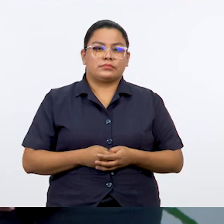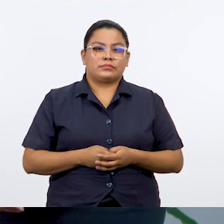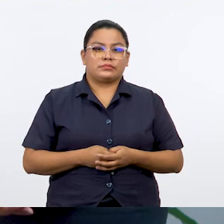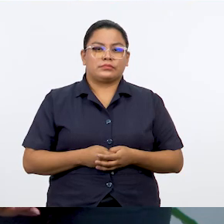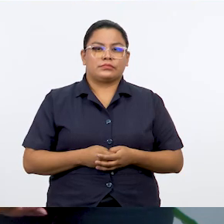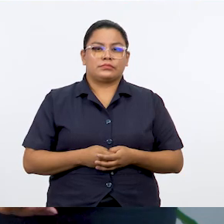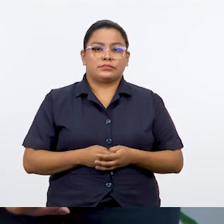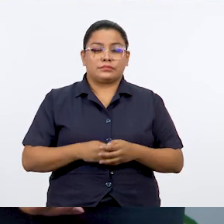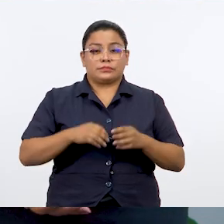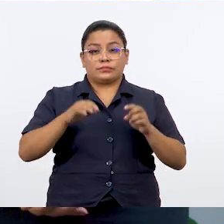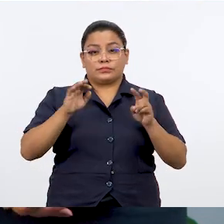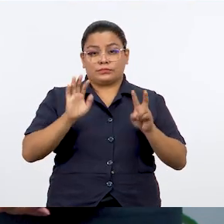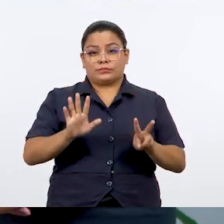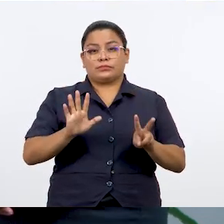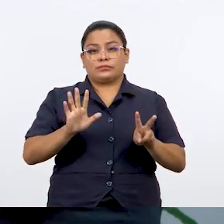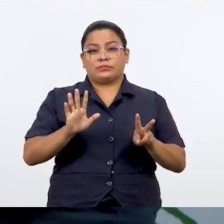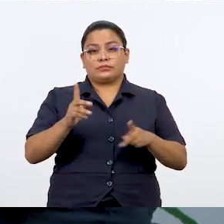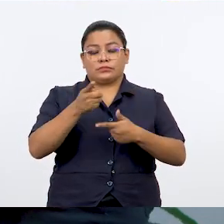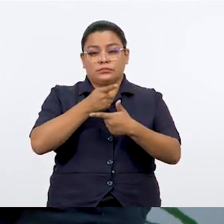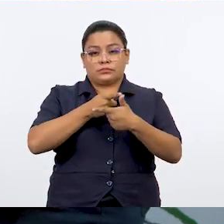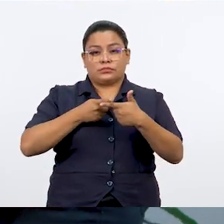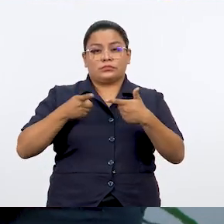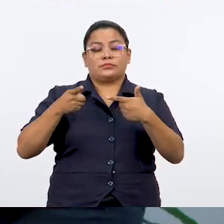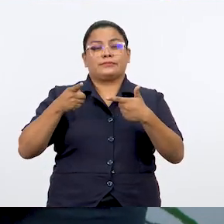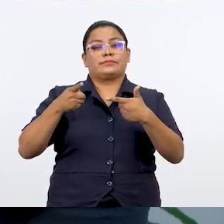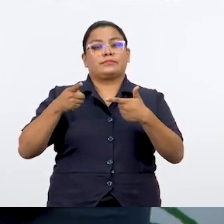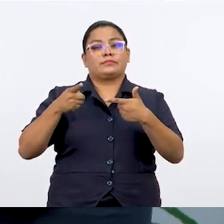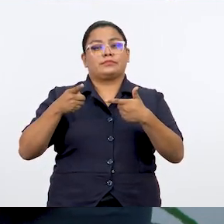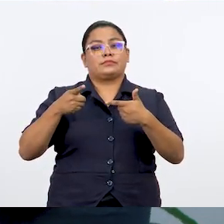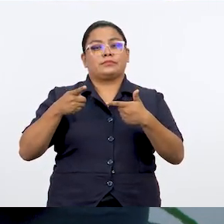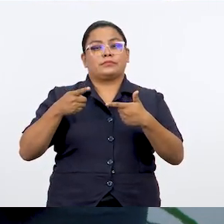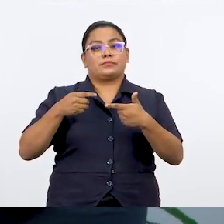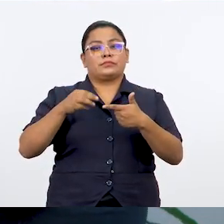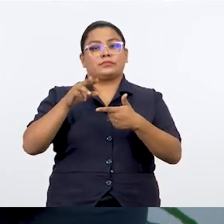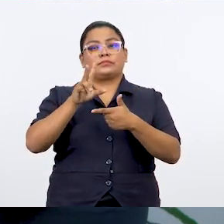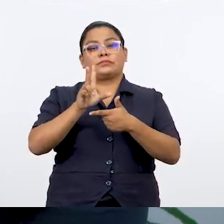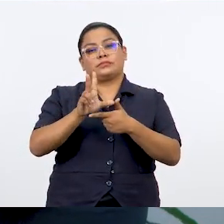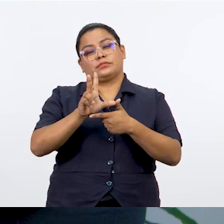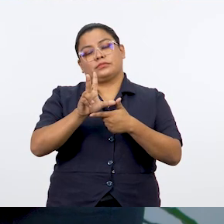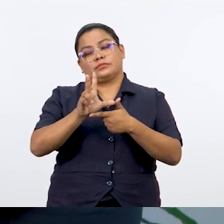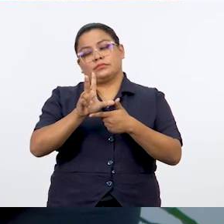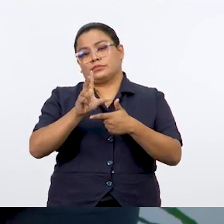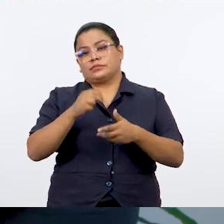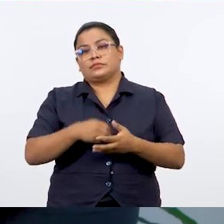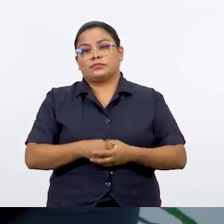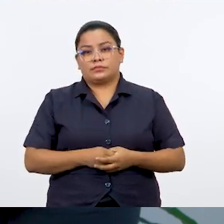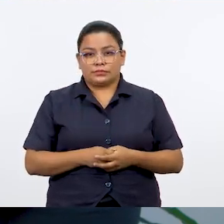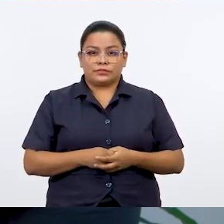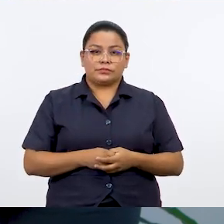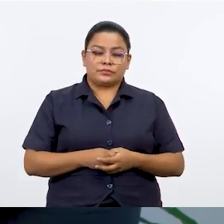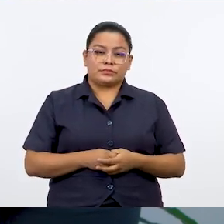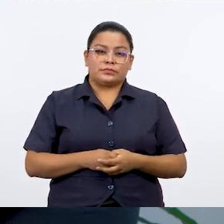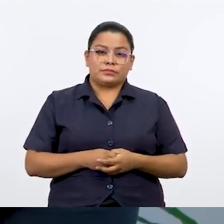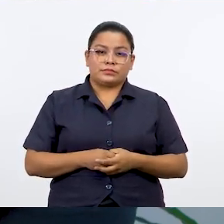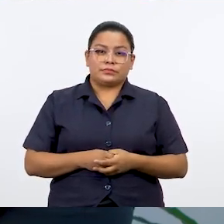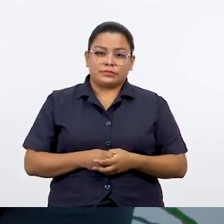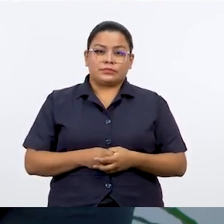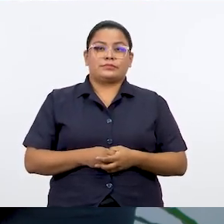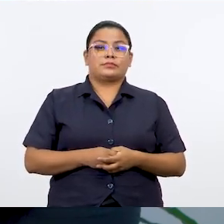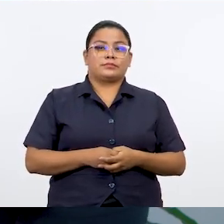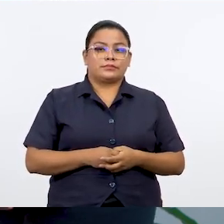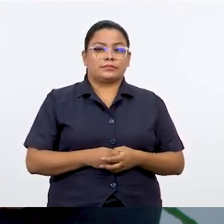7. Utilizamos este signo y dentro de él escribimos al divisor, que en este caso es